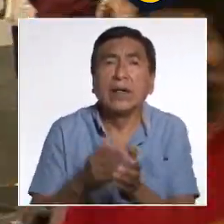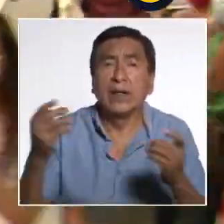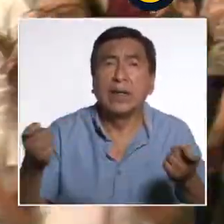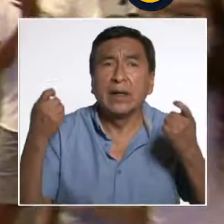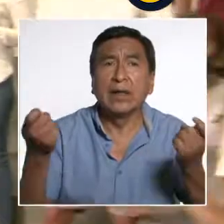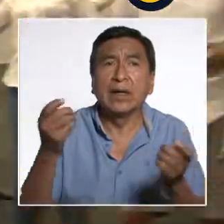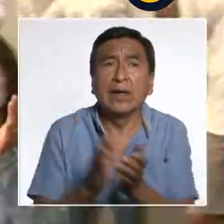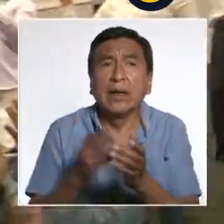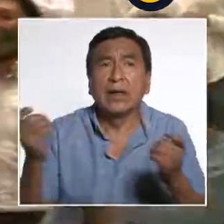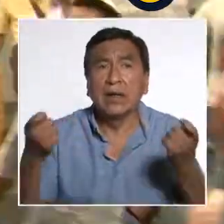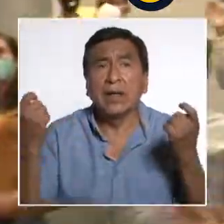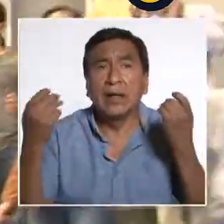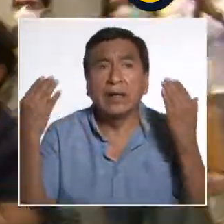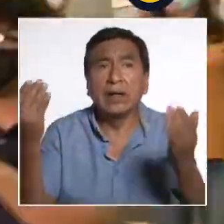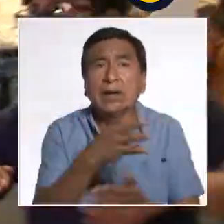sanidad, liberación y